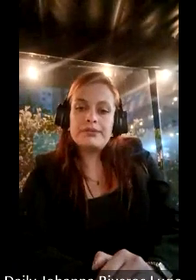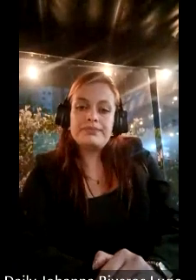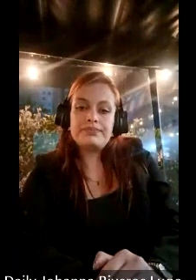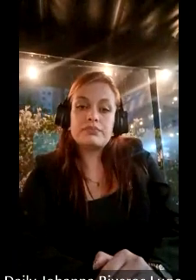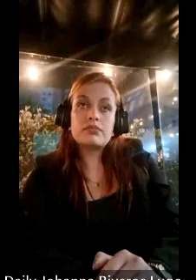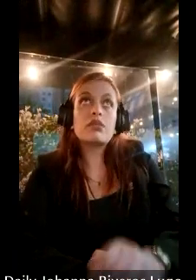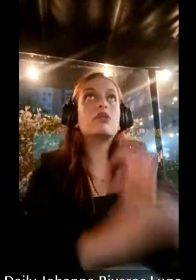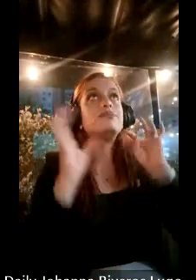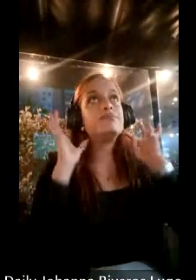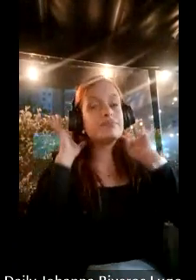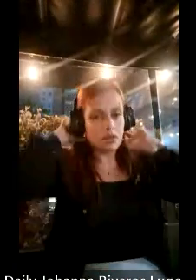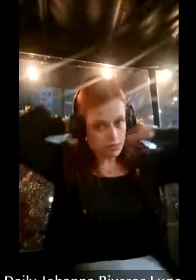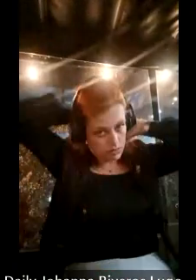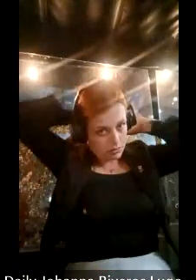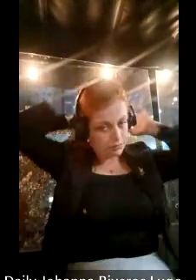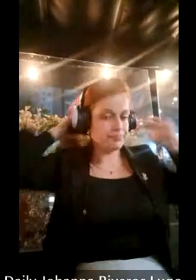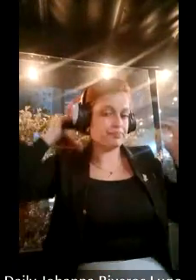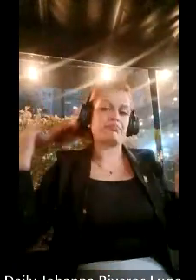Continuamos.